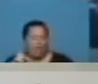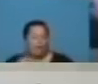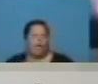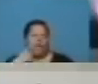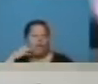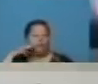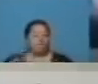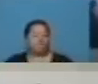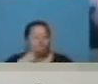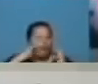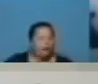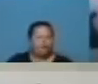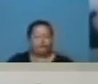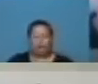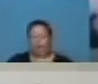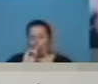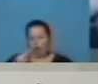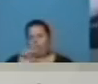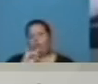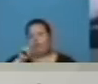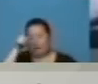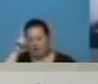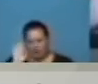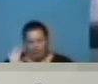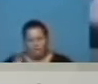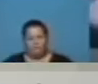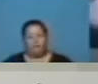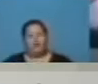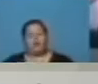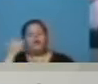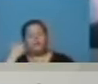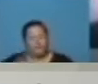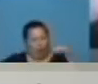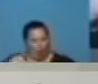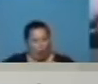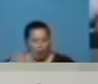que intervenir y resolver directamente estas cosas. Ha habido una elección